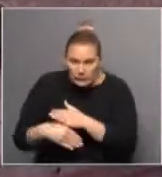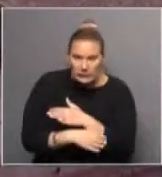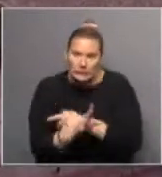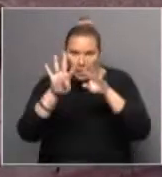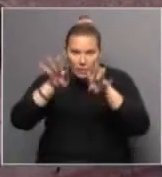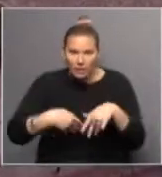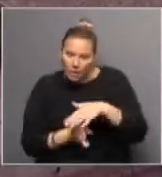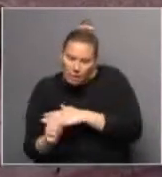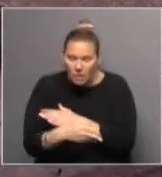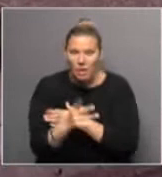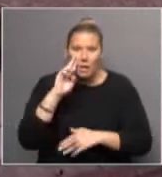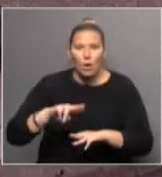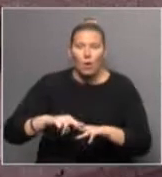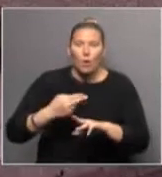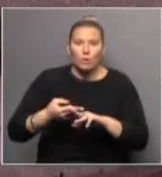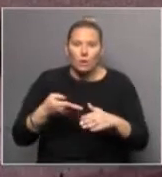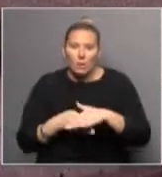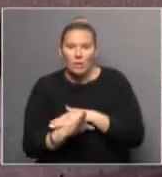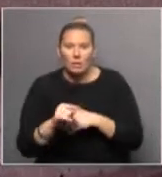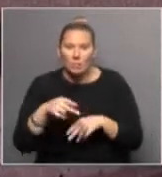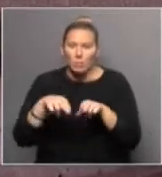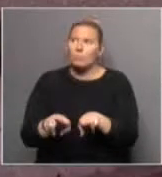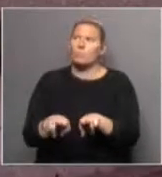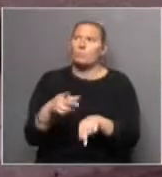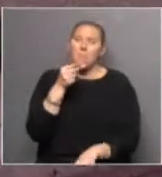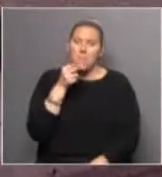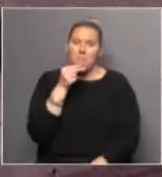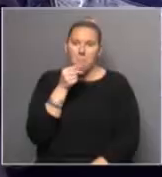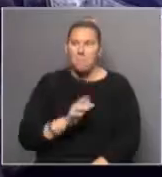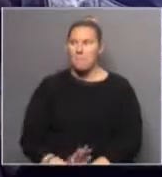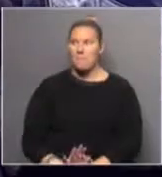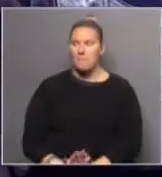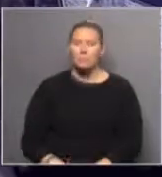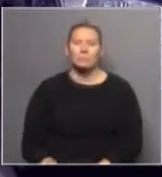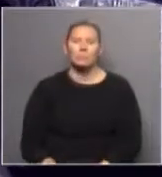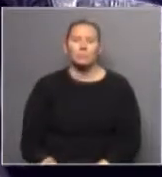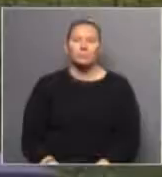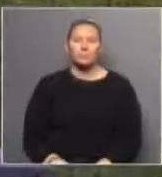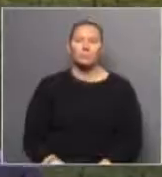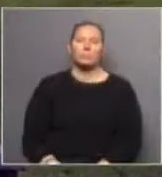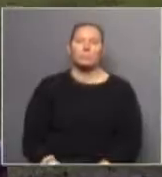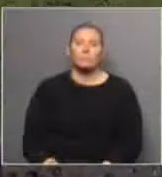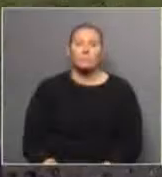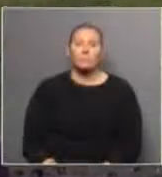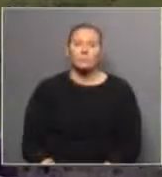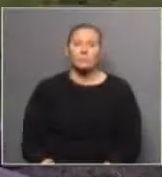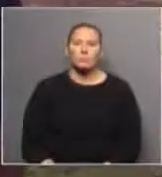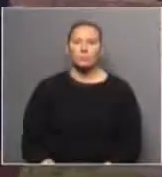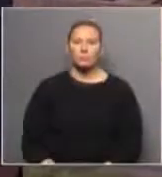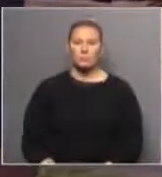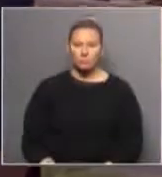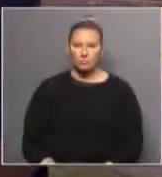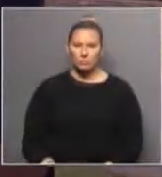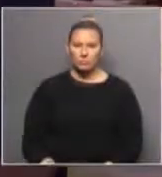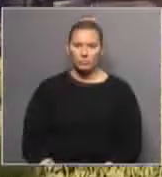rejas que se ven acá atrás y nos metimos de vuelta en la reposera sin que nadie se diera cuenta. Quisiste preguntar, pero nadie te explica.